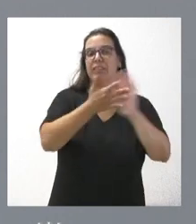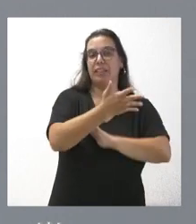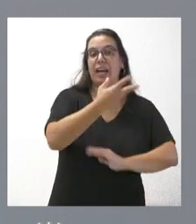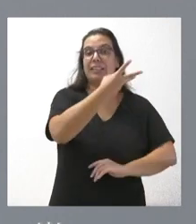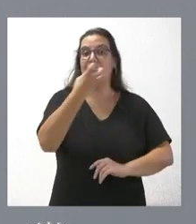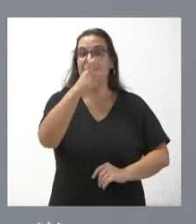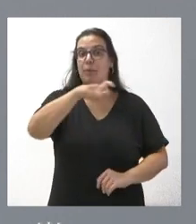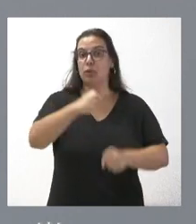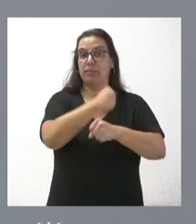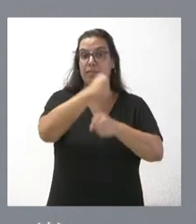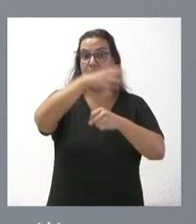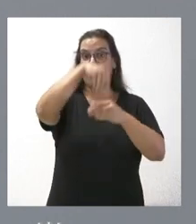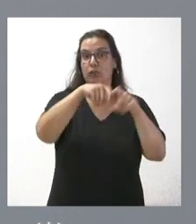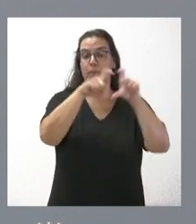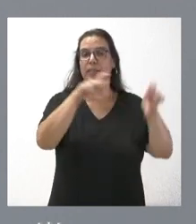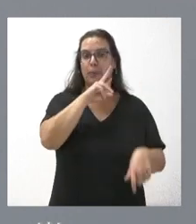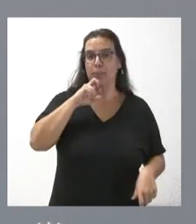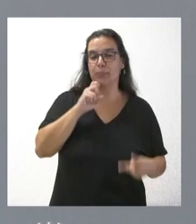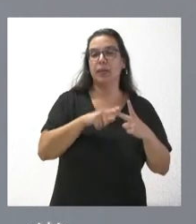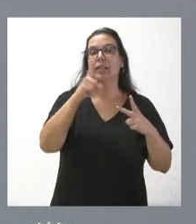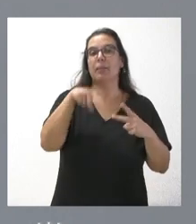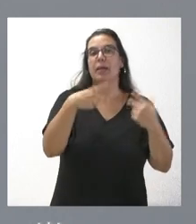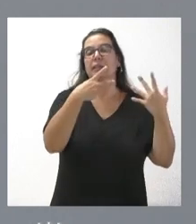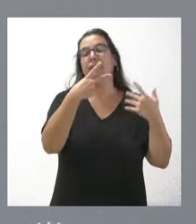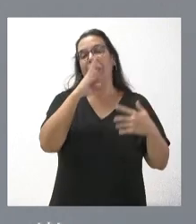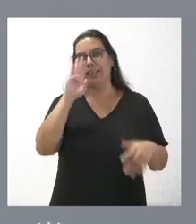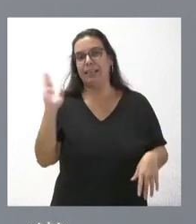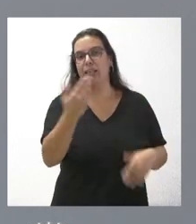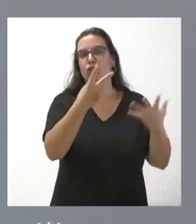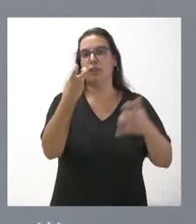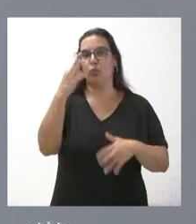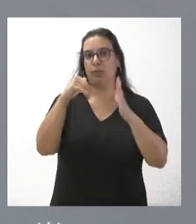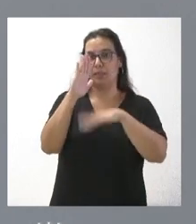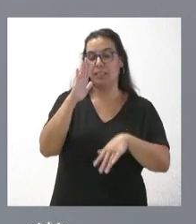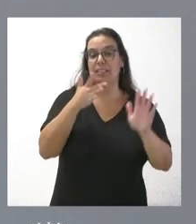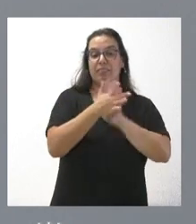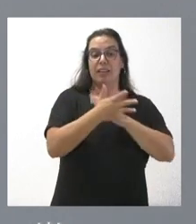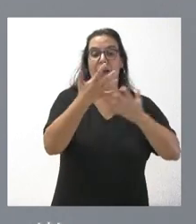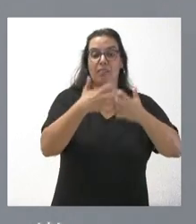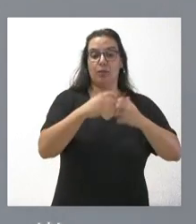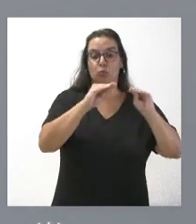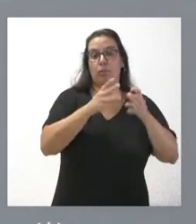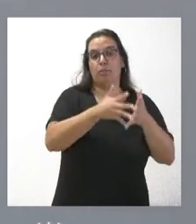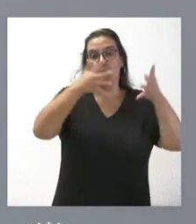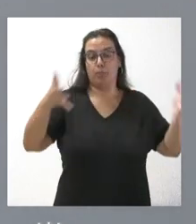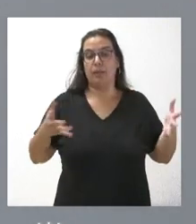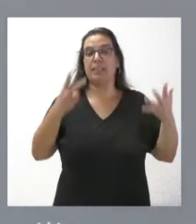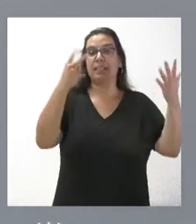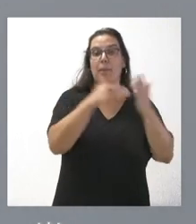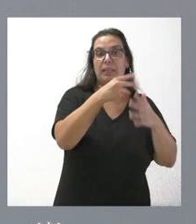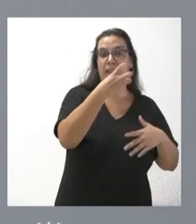empleos de la empresa y más de 750 empleos indirectos. Esta ampliación permite pasar de 7.300 metros cuadrados